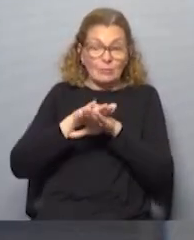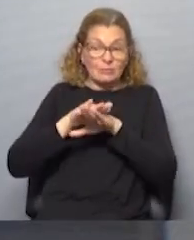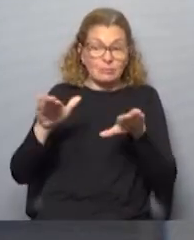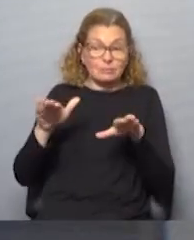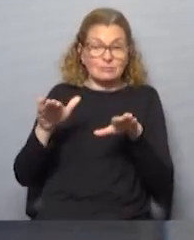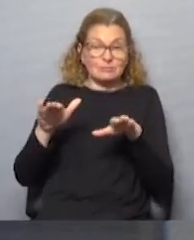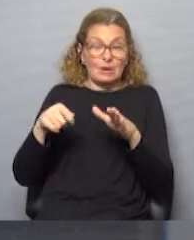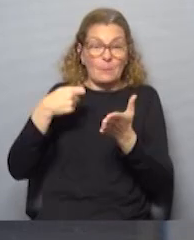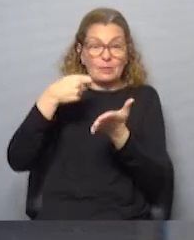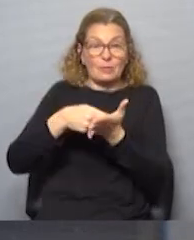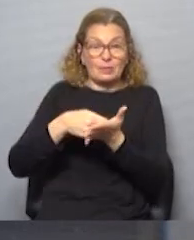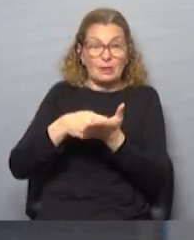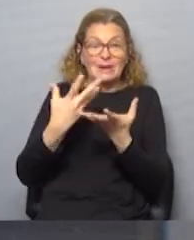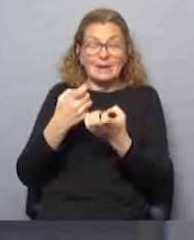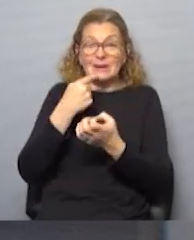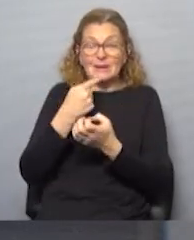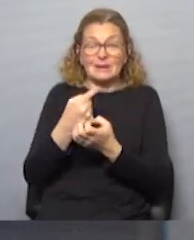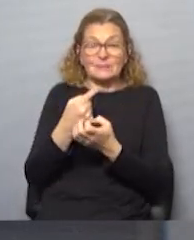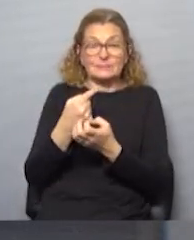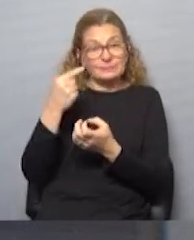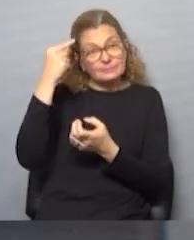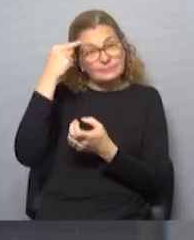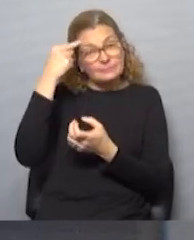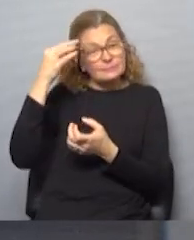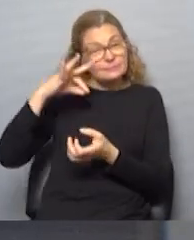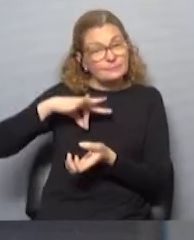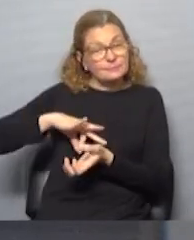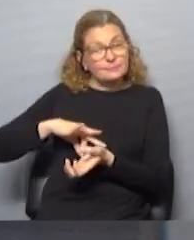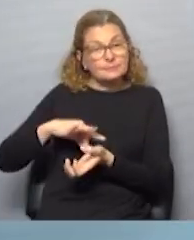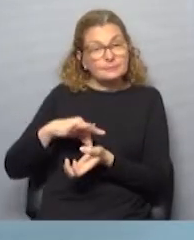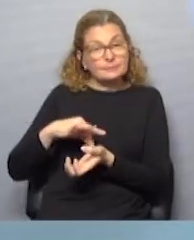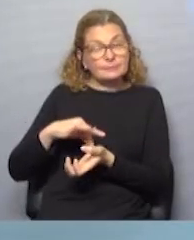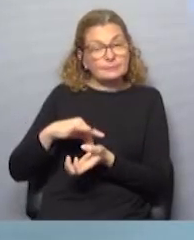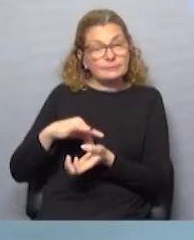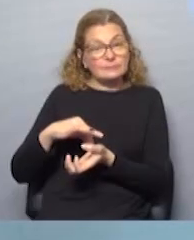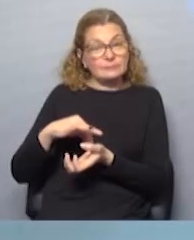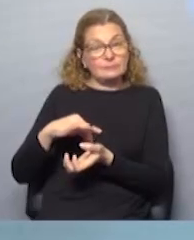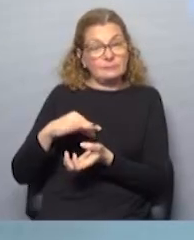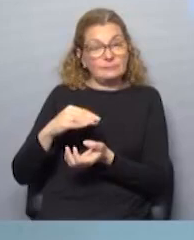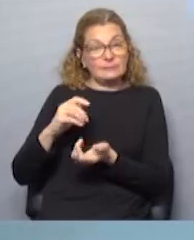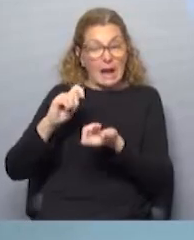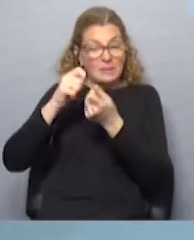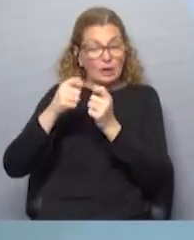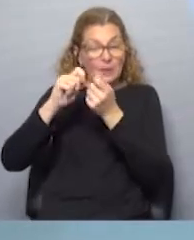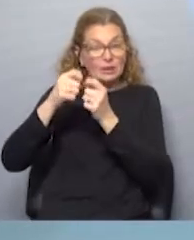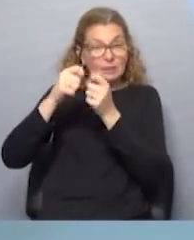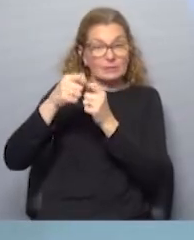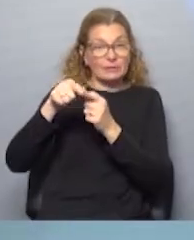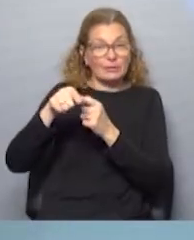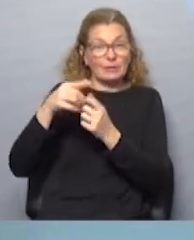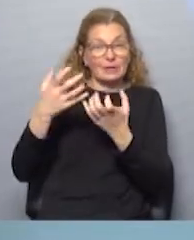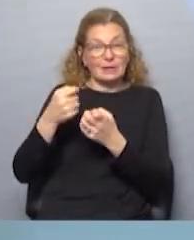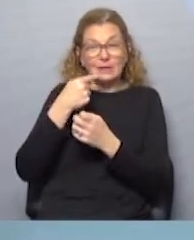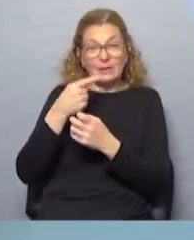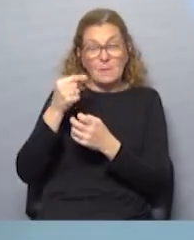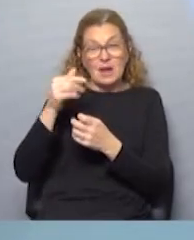en los hechos implica que los salarios los salarios se van actualizando entonces eso implica que